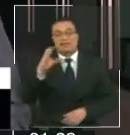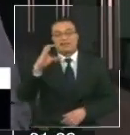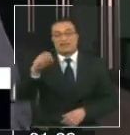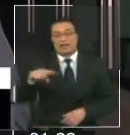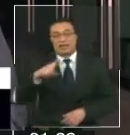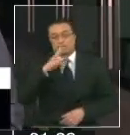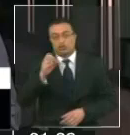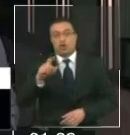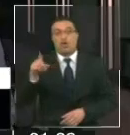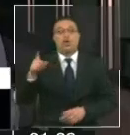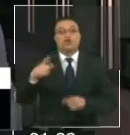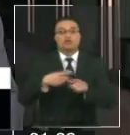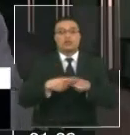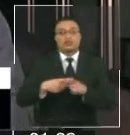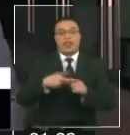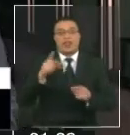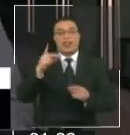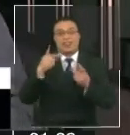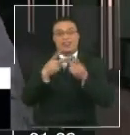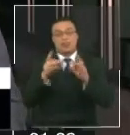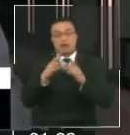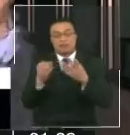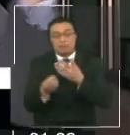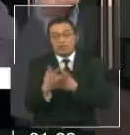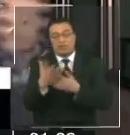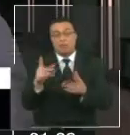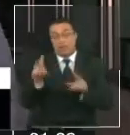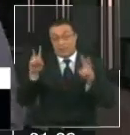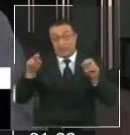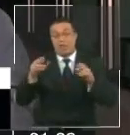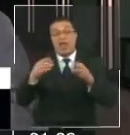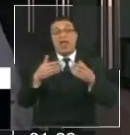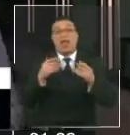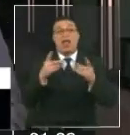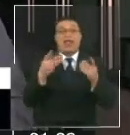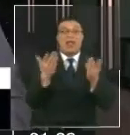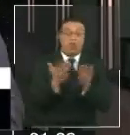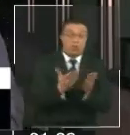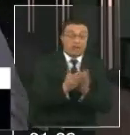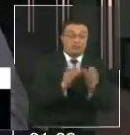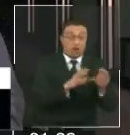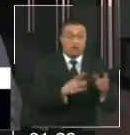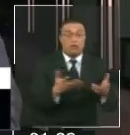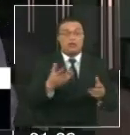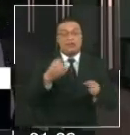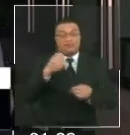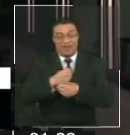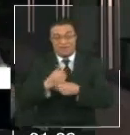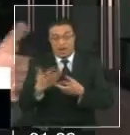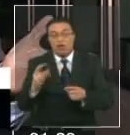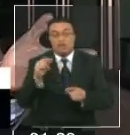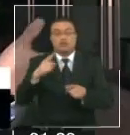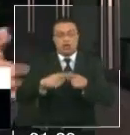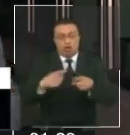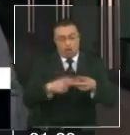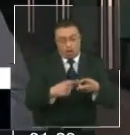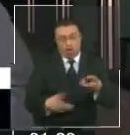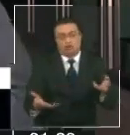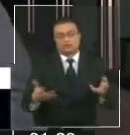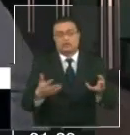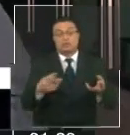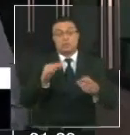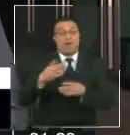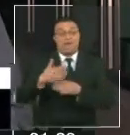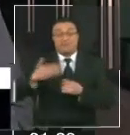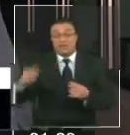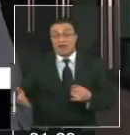la socialdemocracia moderna. Y eso lo hemos visto en temas de educación, lo hemos visto en los laborales y en varios otros. Y que al final,